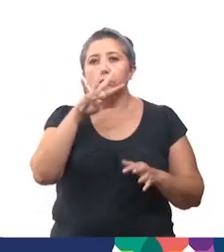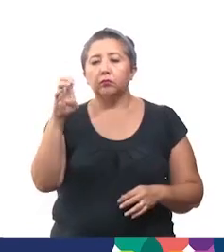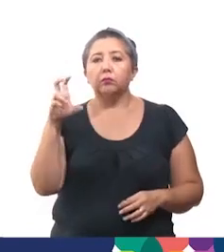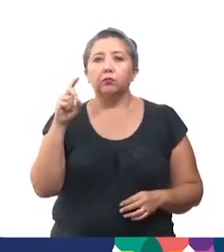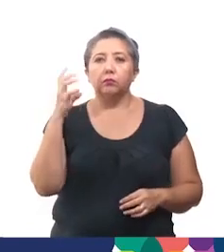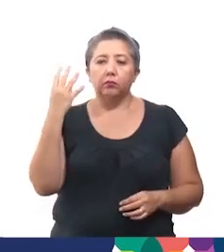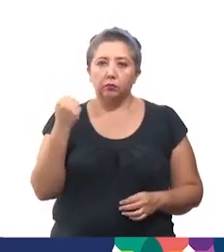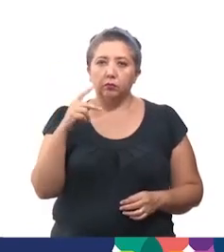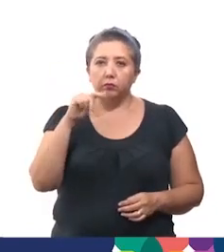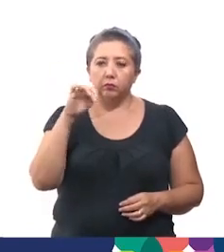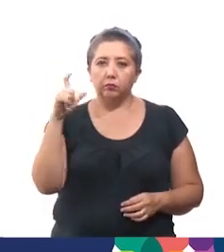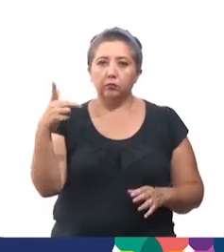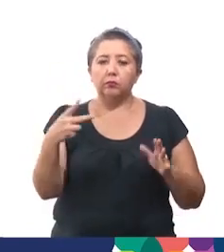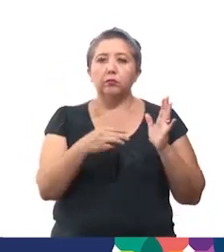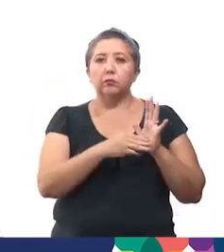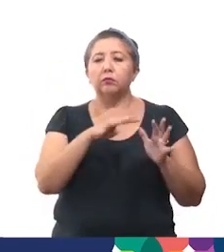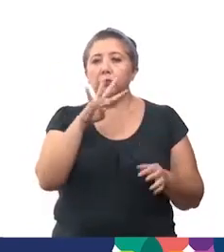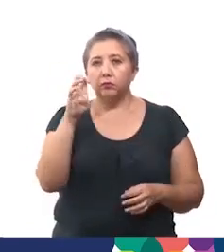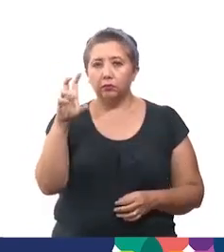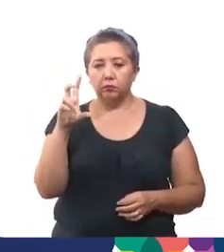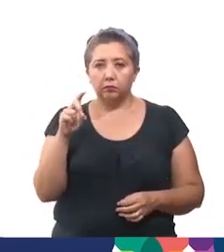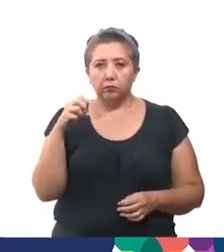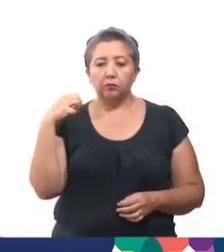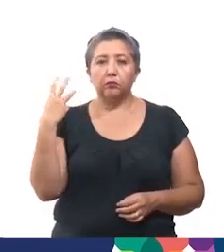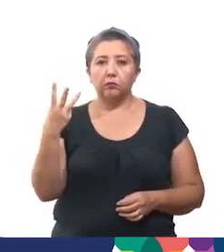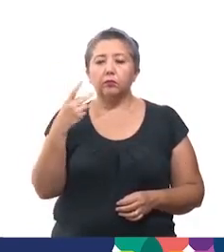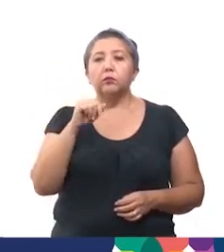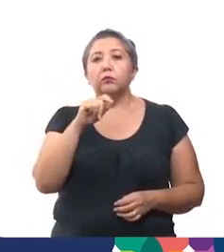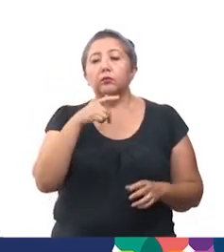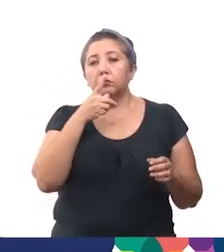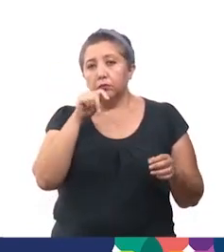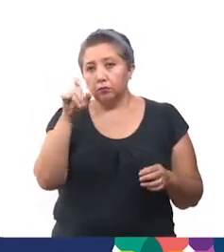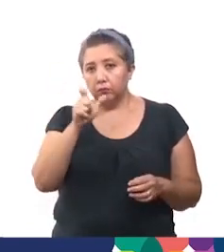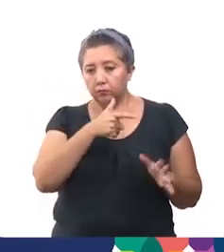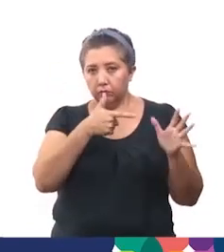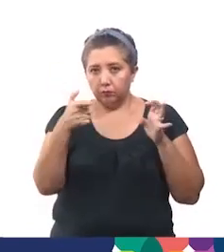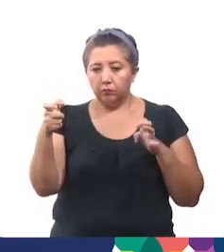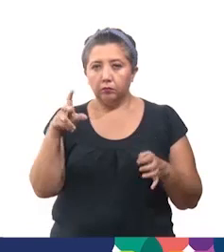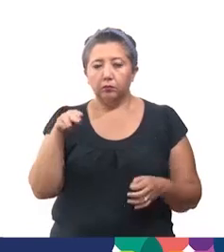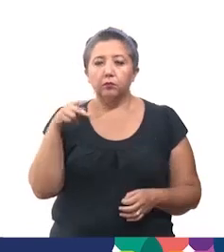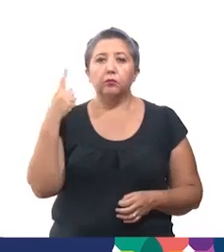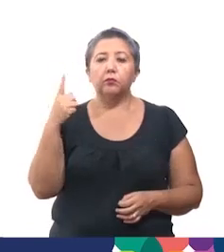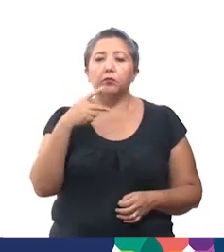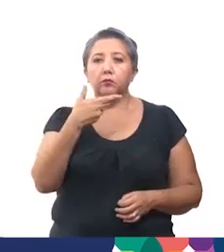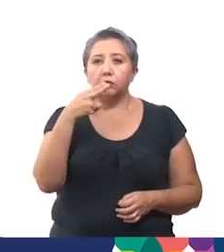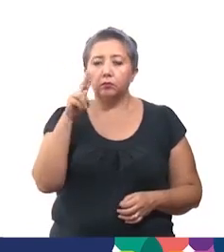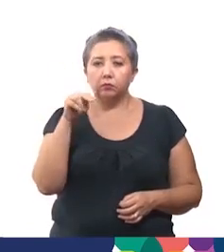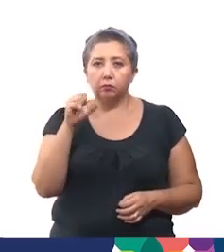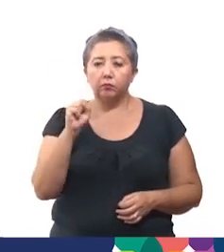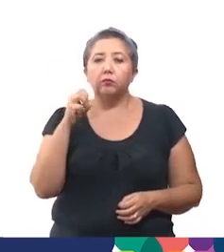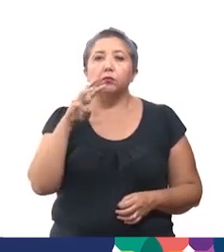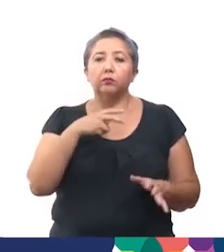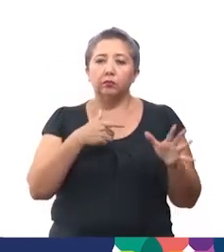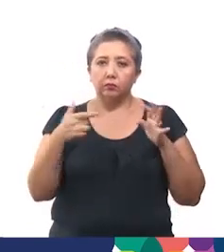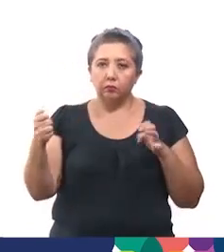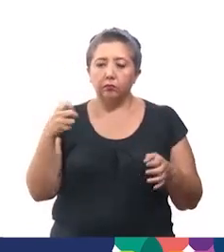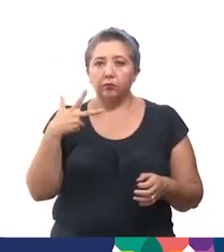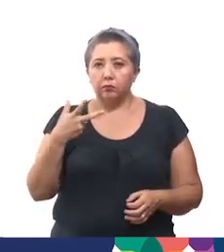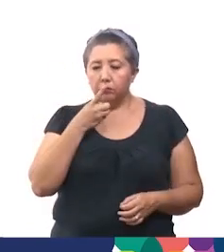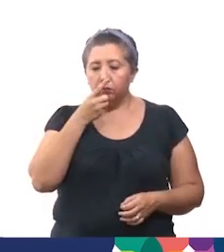1.439, Ticul 1.433, Tecash 781, Junucmá 708,